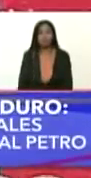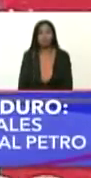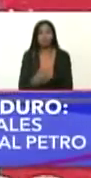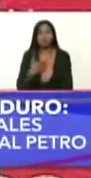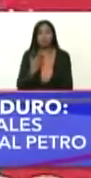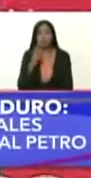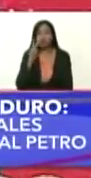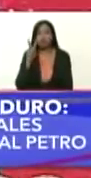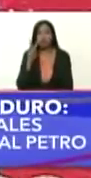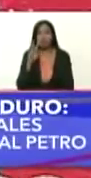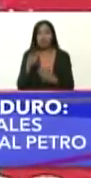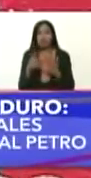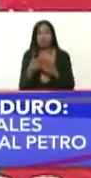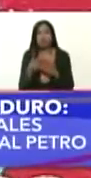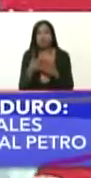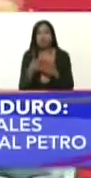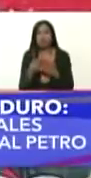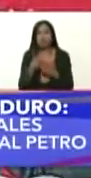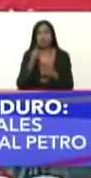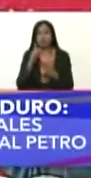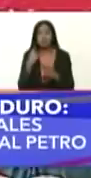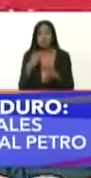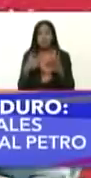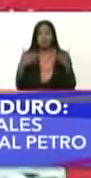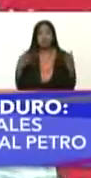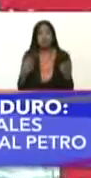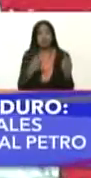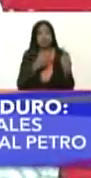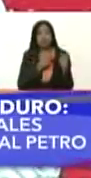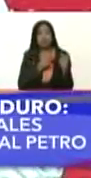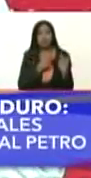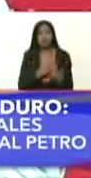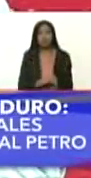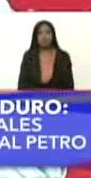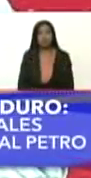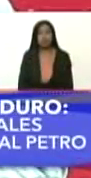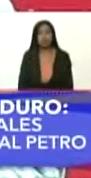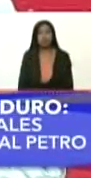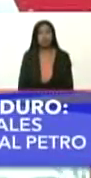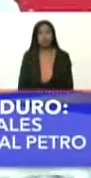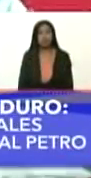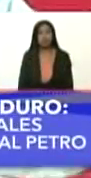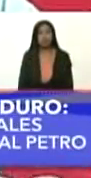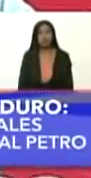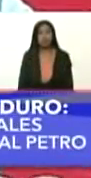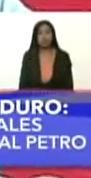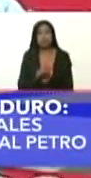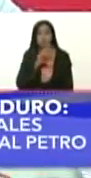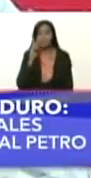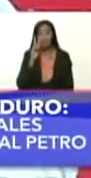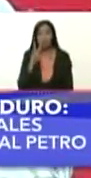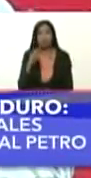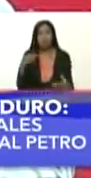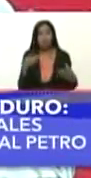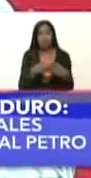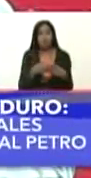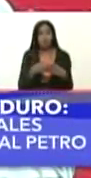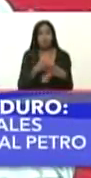Piñate. Tú tienes grandes responsabilidades. Aquí tenemos un equipo, somos un